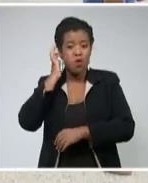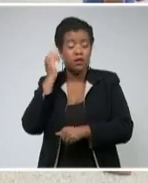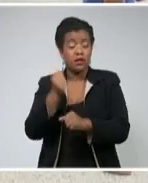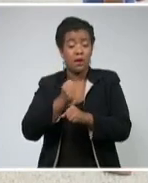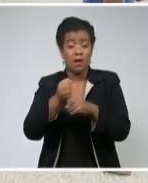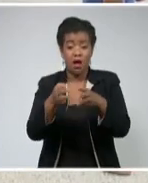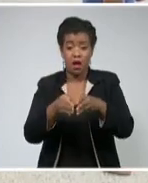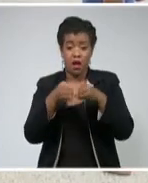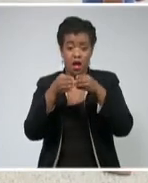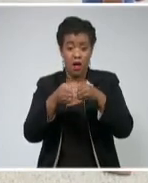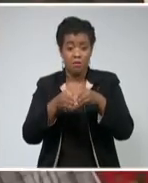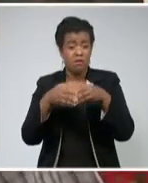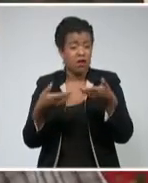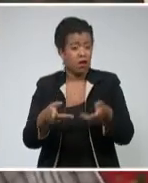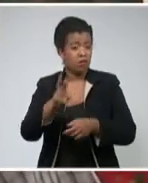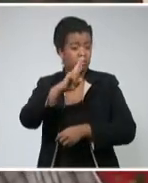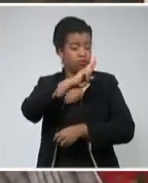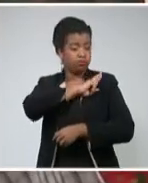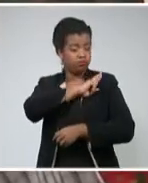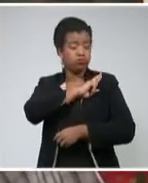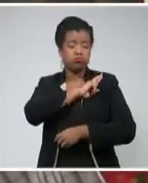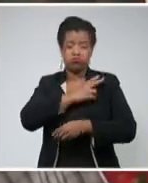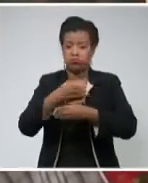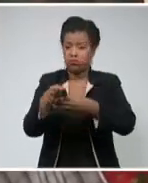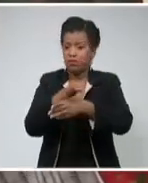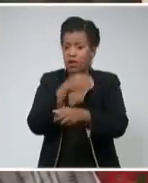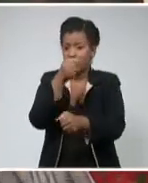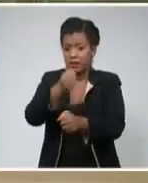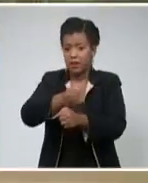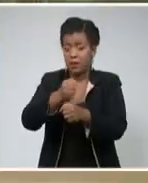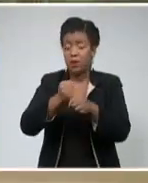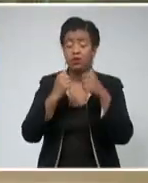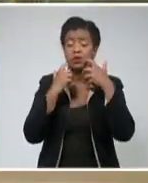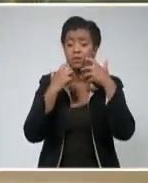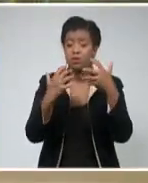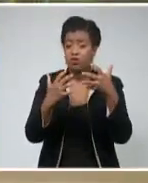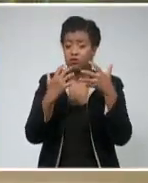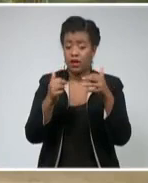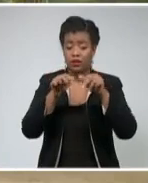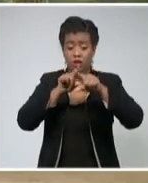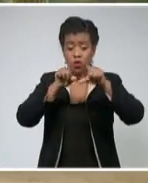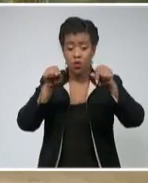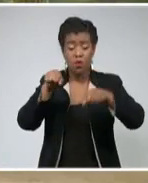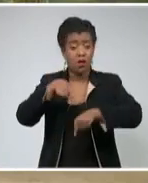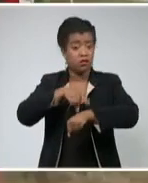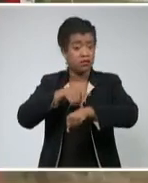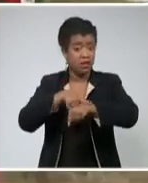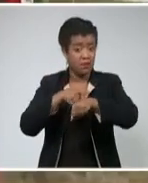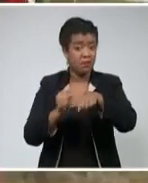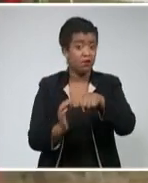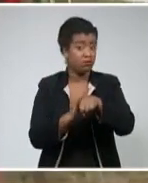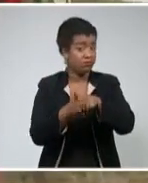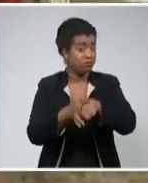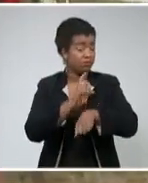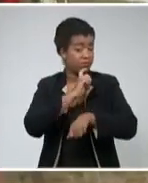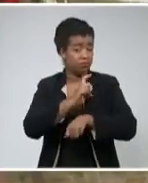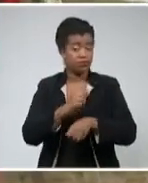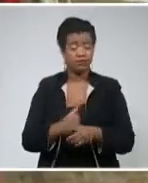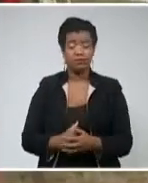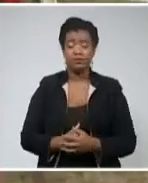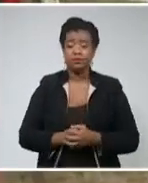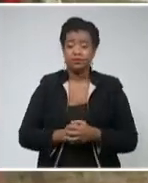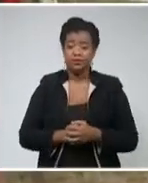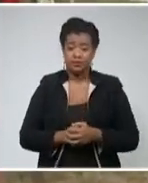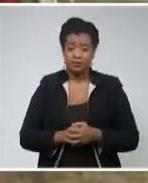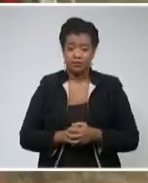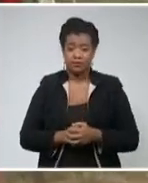con responsabilidad y altruismo asumen diversas tareas de prioridad nacional en estos tiempos de coronavirus. Han estado en la